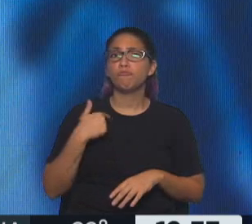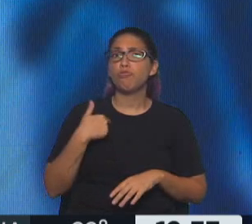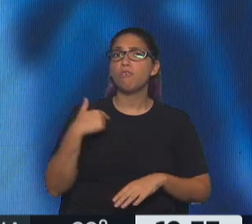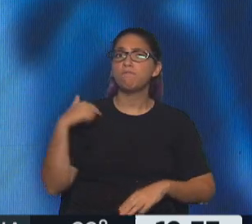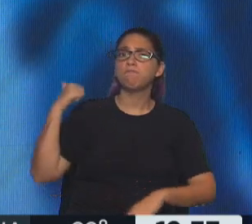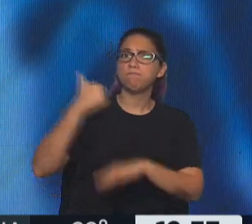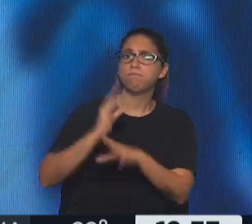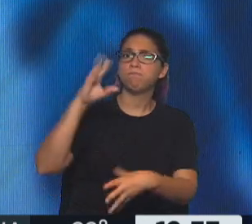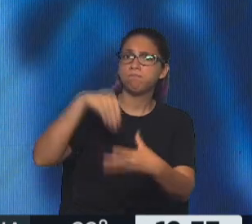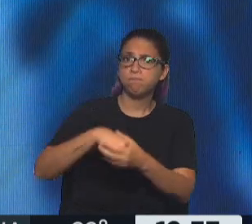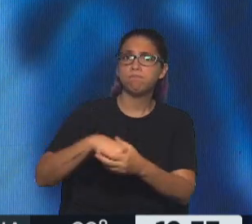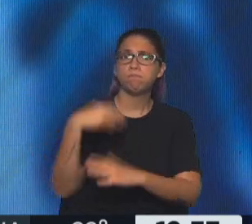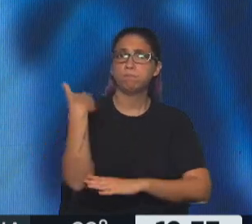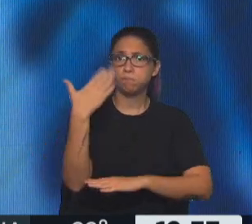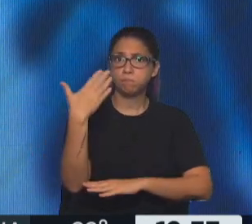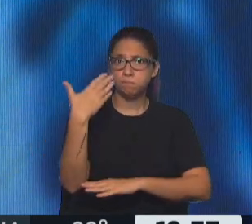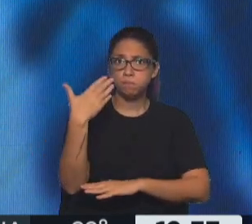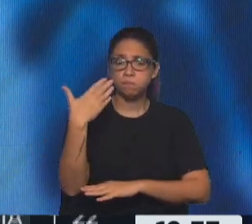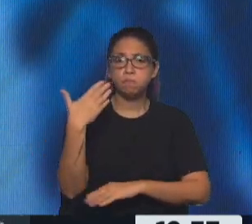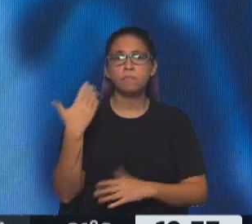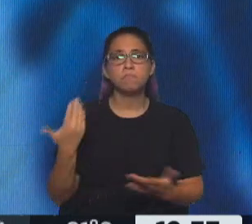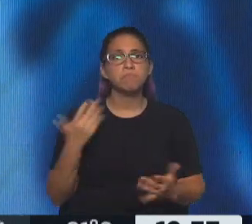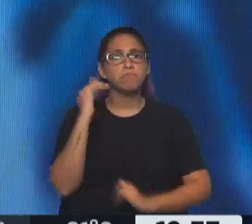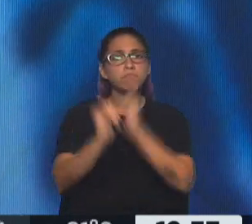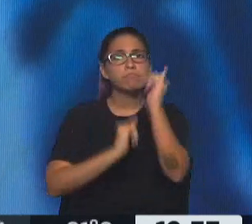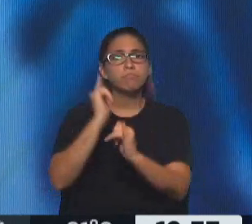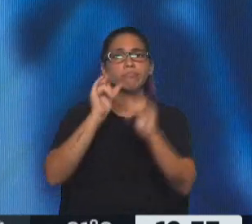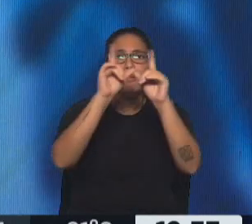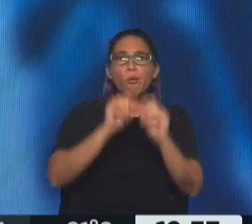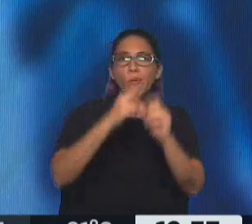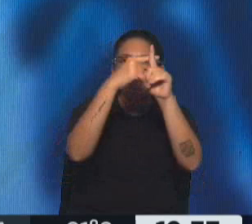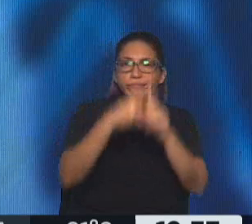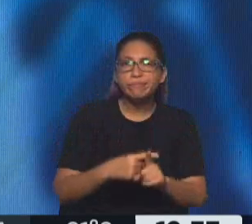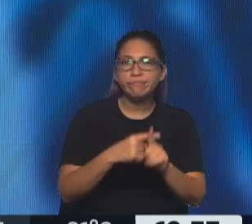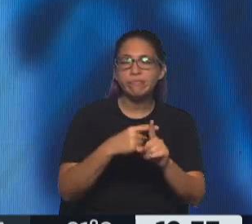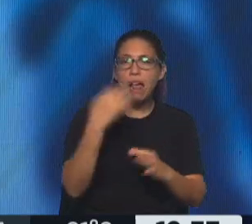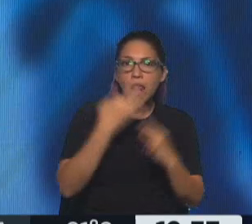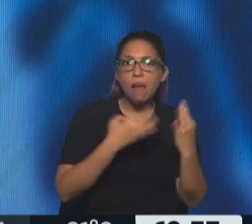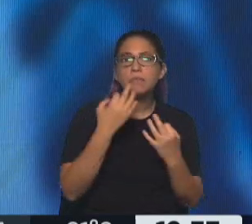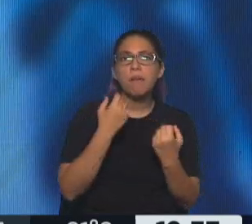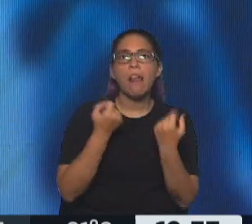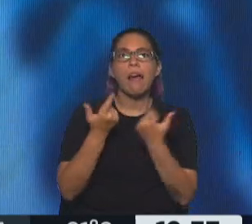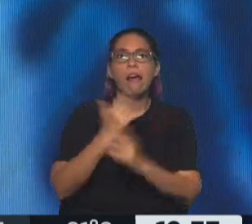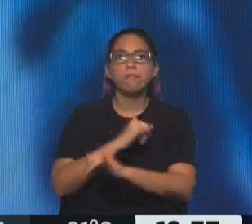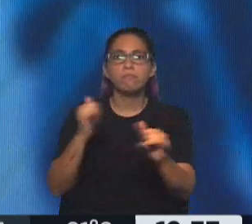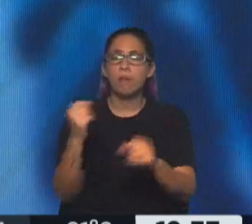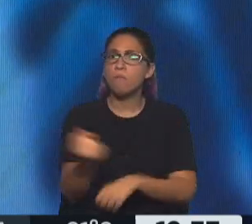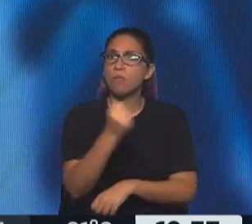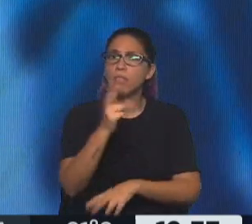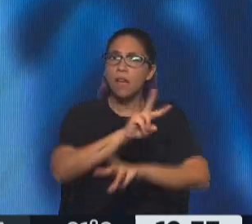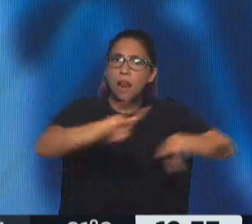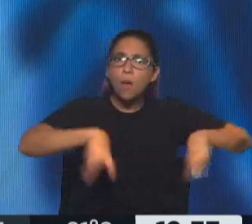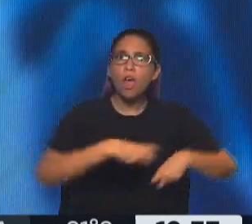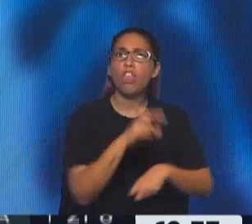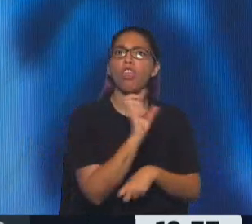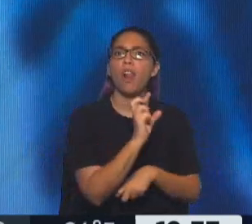de participar como expositora, desde ya exponiendo números que hacen a la importancia de recaudar dólares, no pesos,